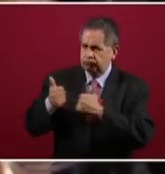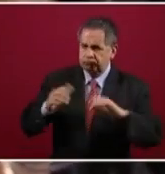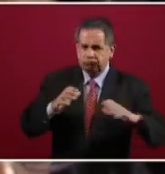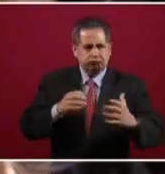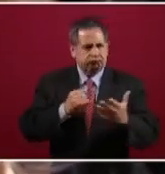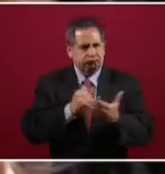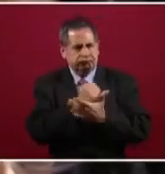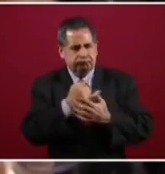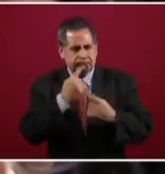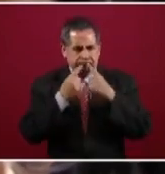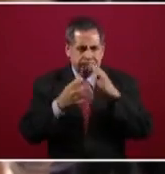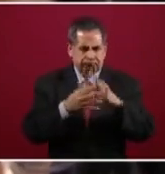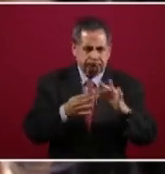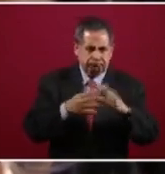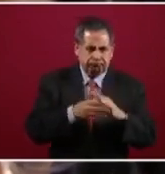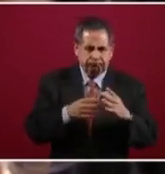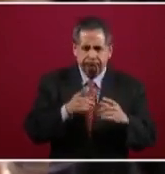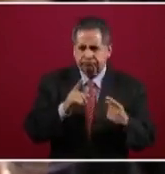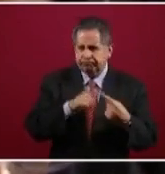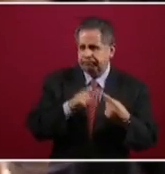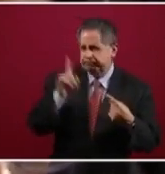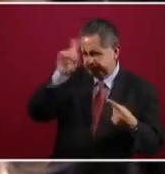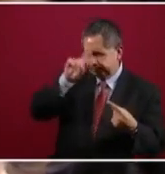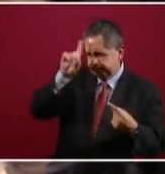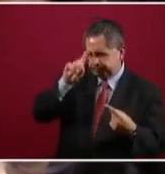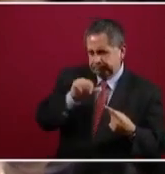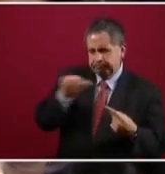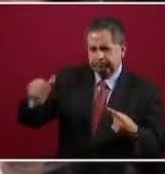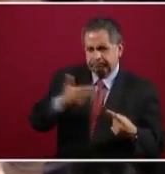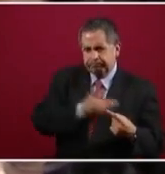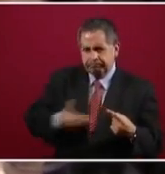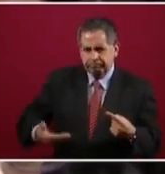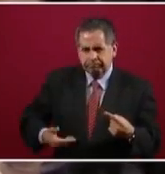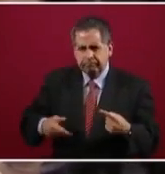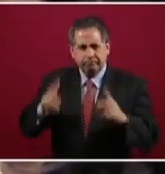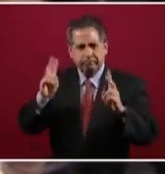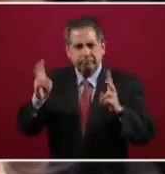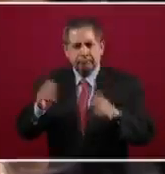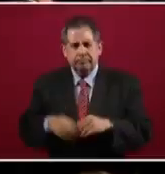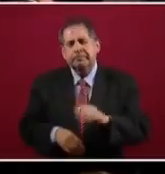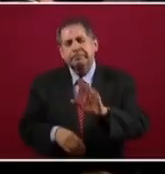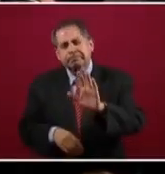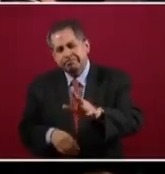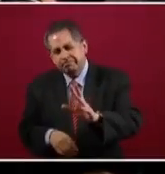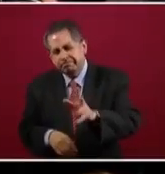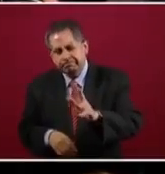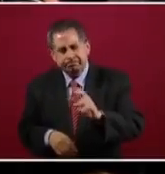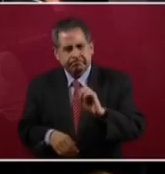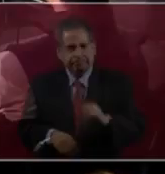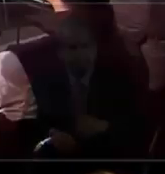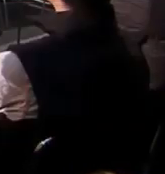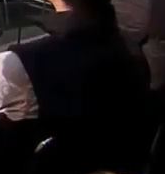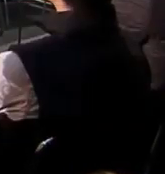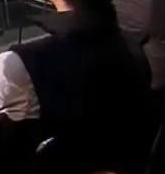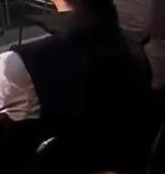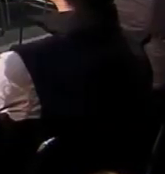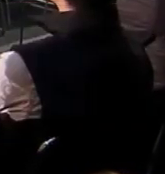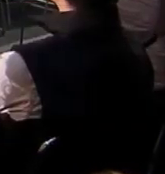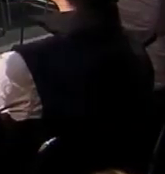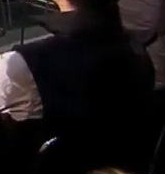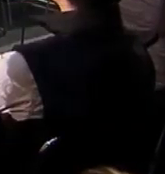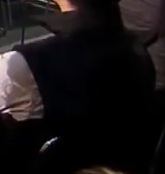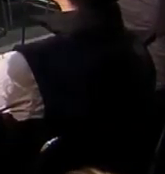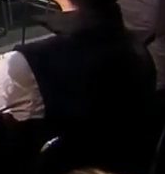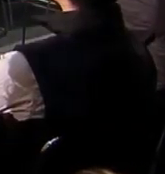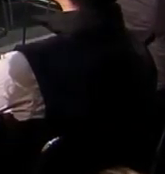autónomo que tenía que asesorar al Ejecutivo para temas de ciencia y tecnología. Claro, sí, eso era otro pegote que teníamos aquí en